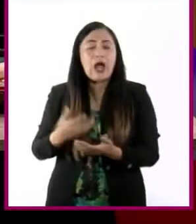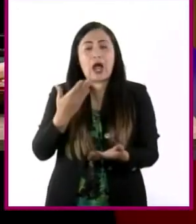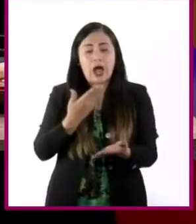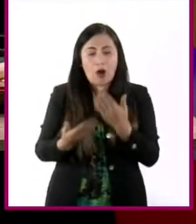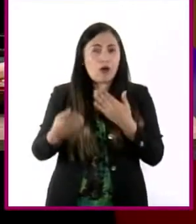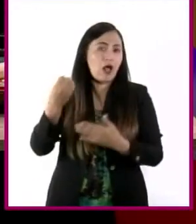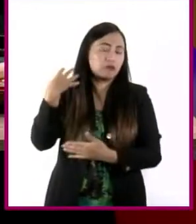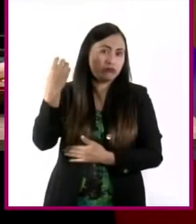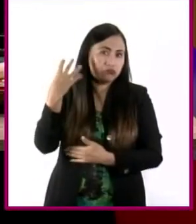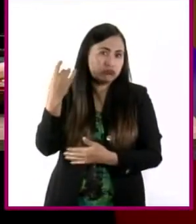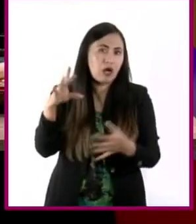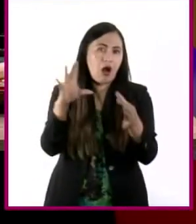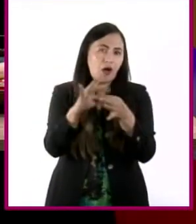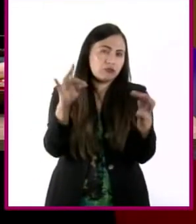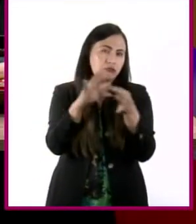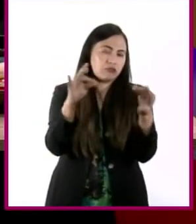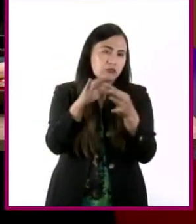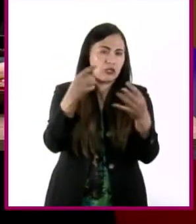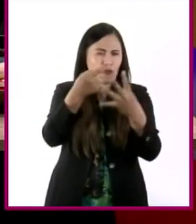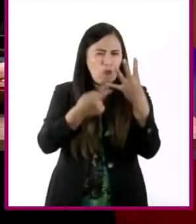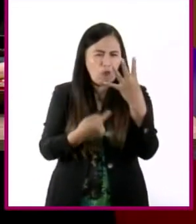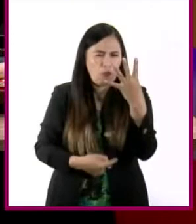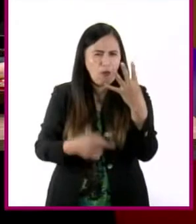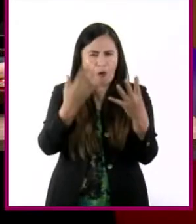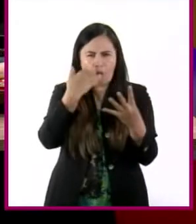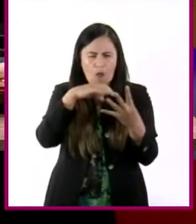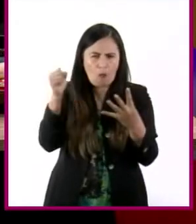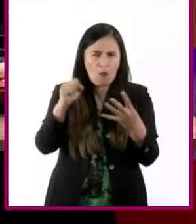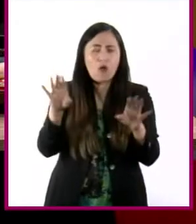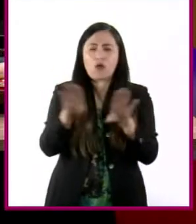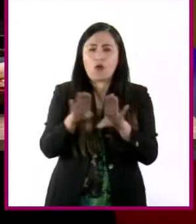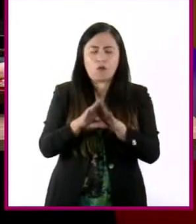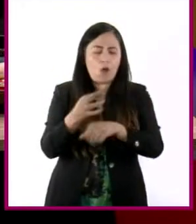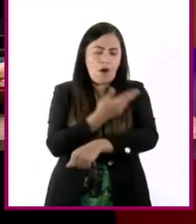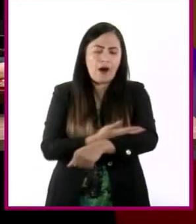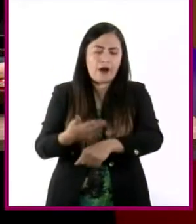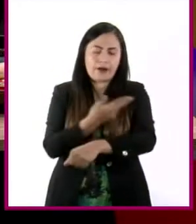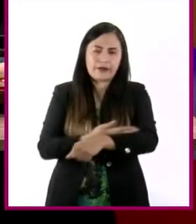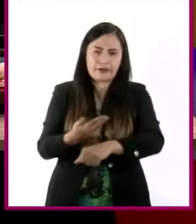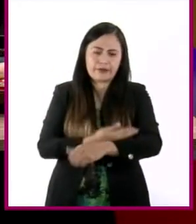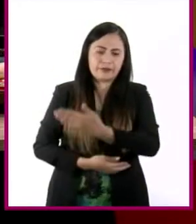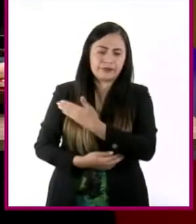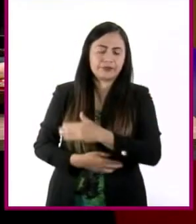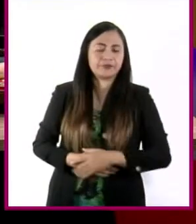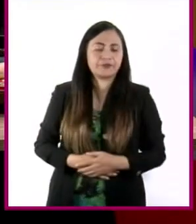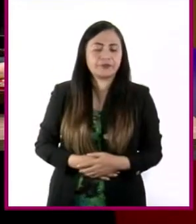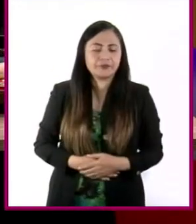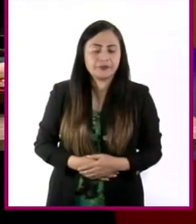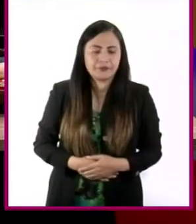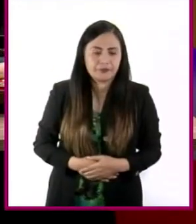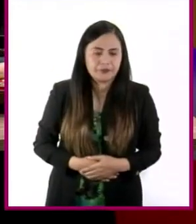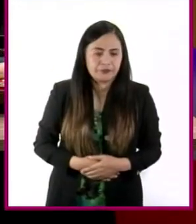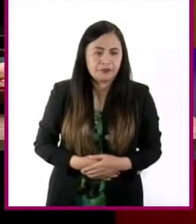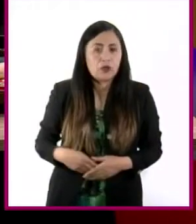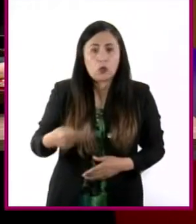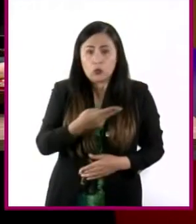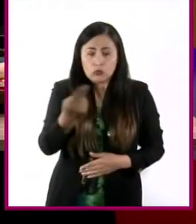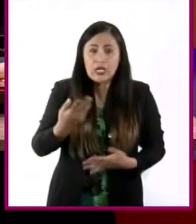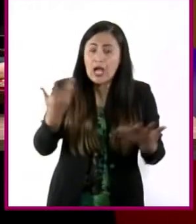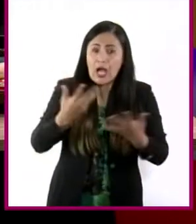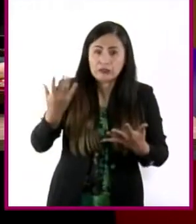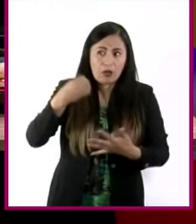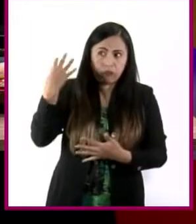discursos argumentativos. En primer lugar, hablaremos de su organización. Lo primero que deben hacer para comenzar a elaborar su